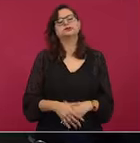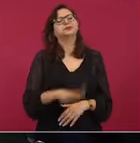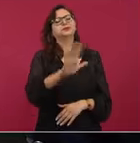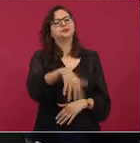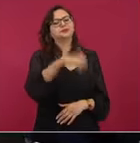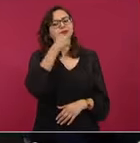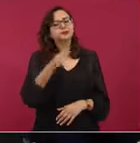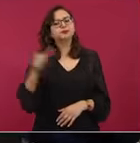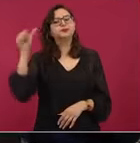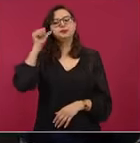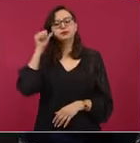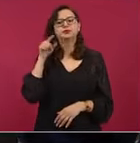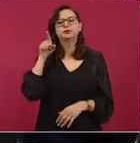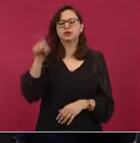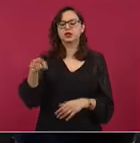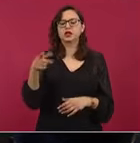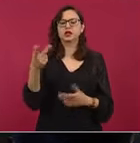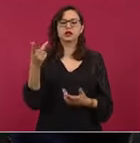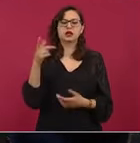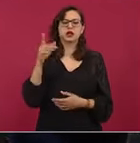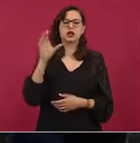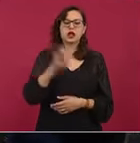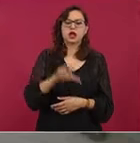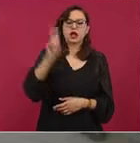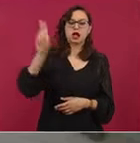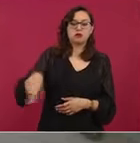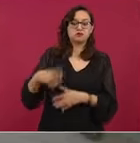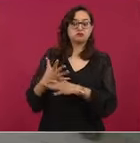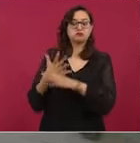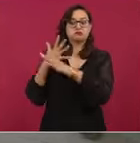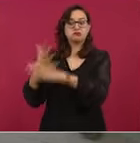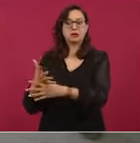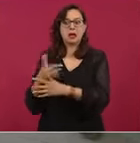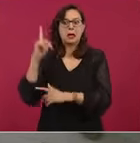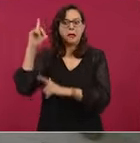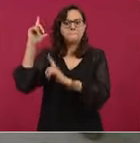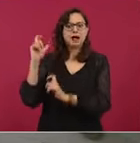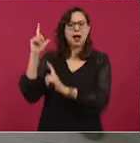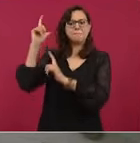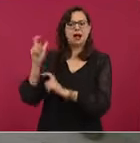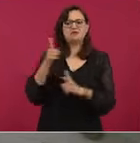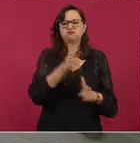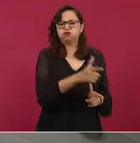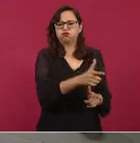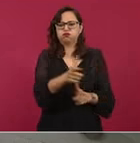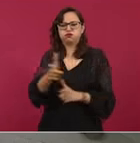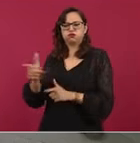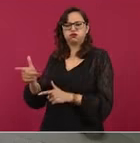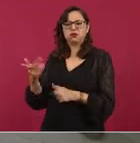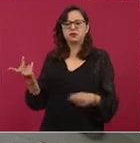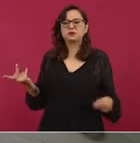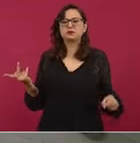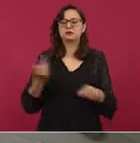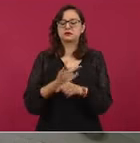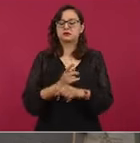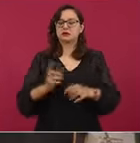había reportado a algunos medios locales allá en Cancún, esta conmoción generalizada de los actos de violencia,